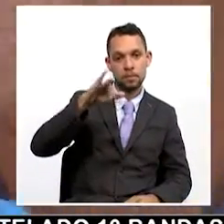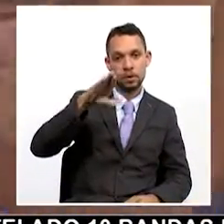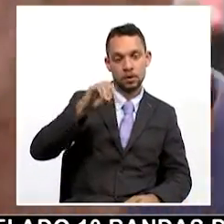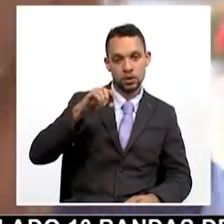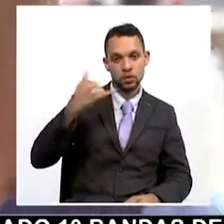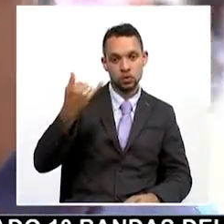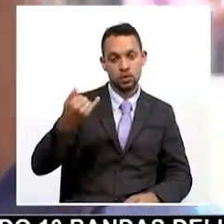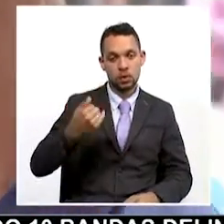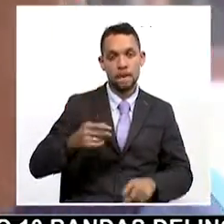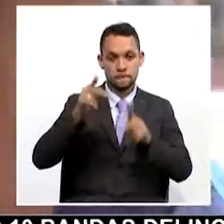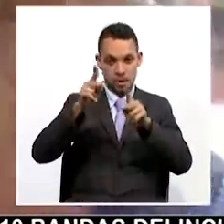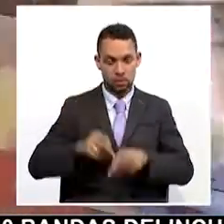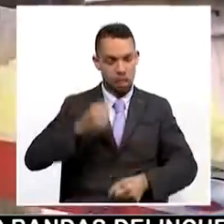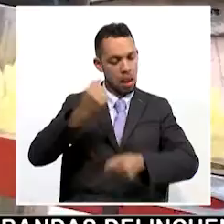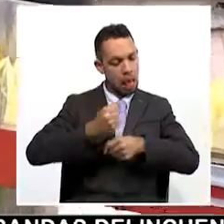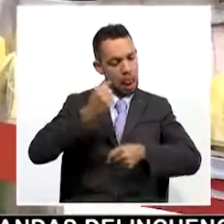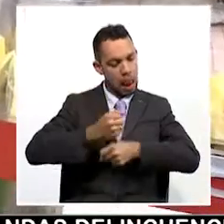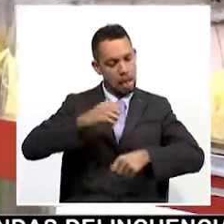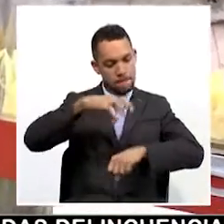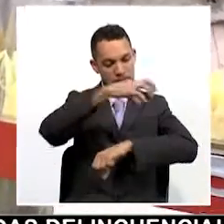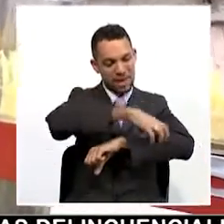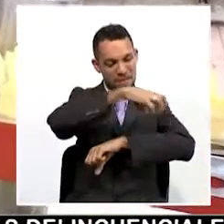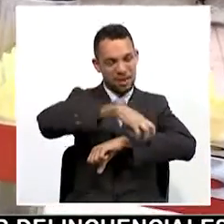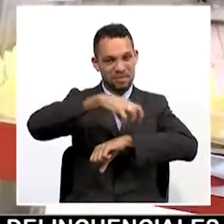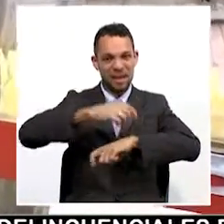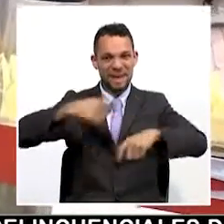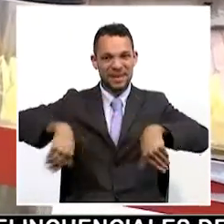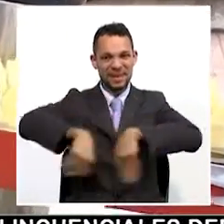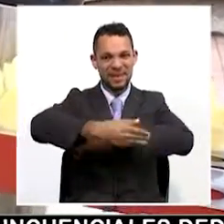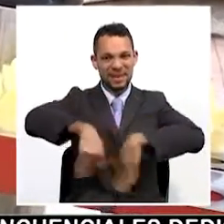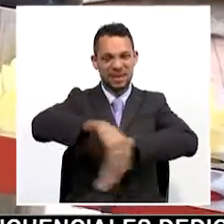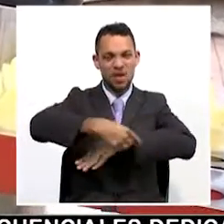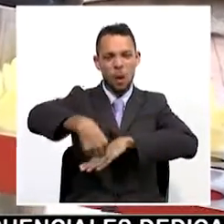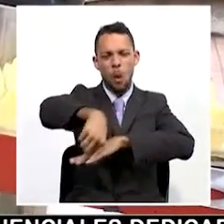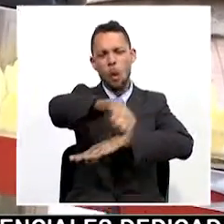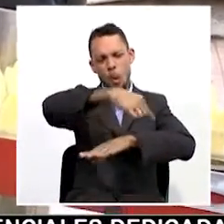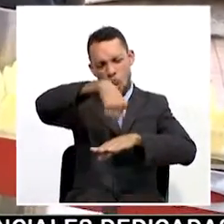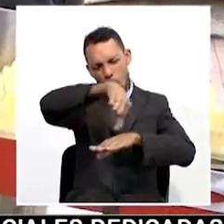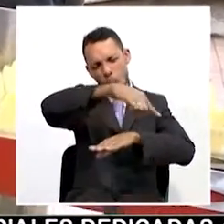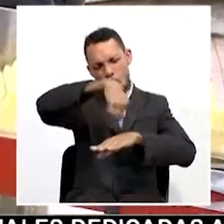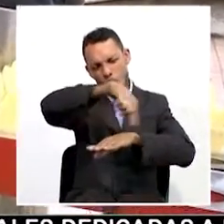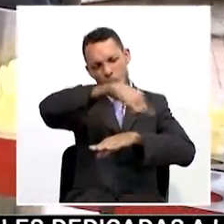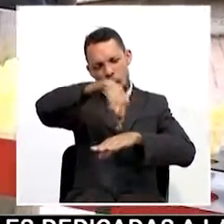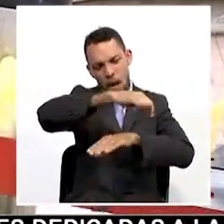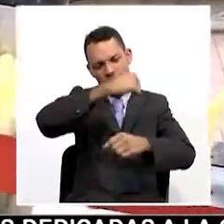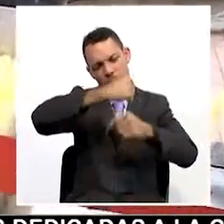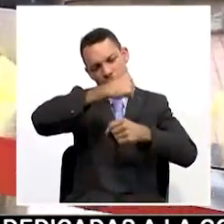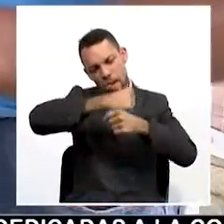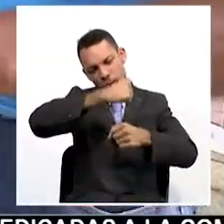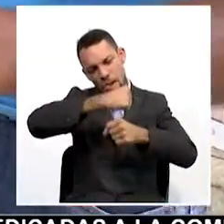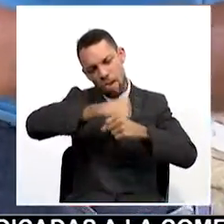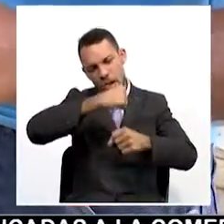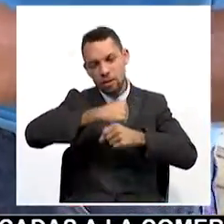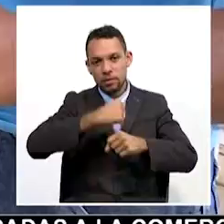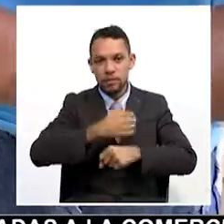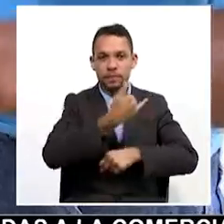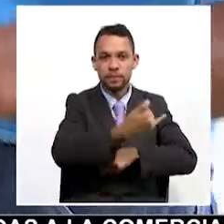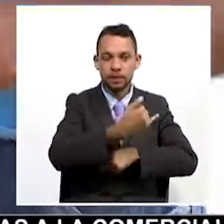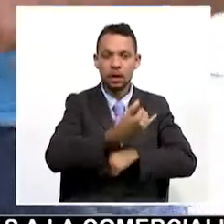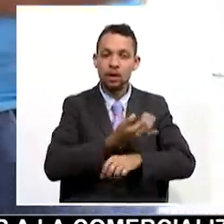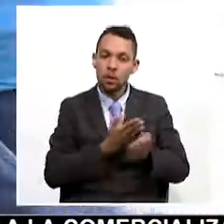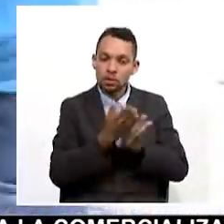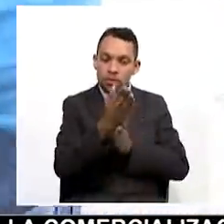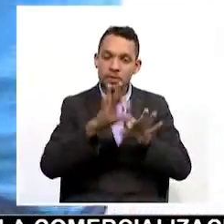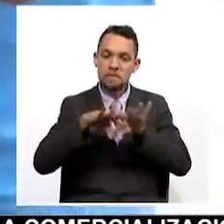laboral de los vendedores ambulantes varía. Muchos trabajan durante largas horas diariamente desde el mismo sitio. Típicamente estos vendedores y